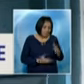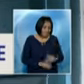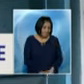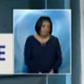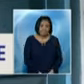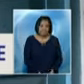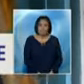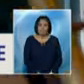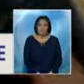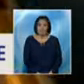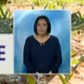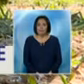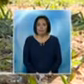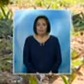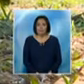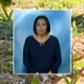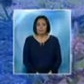resignación.